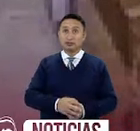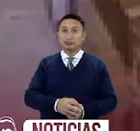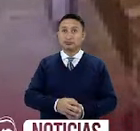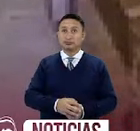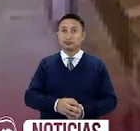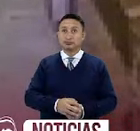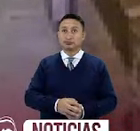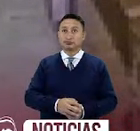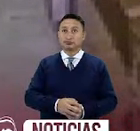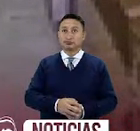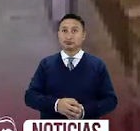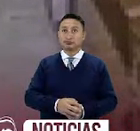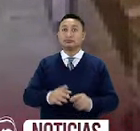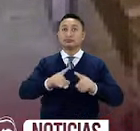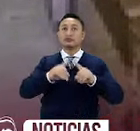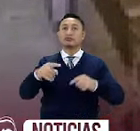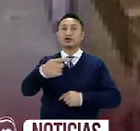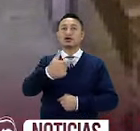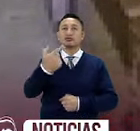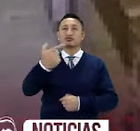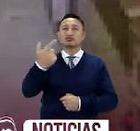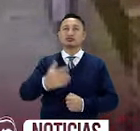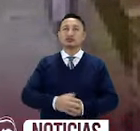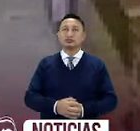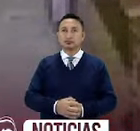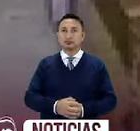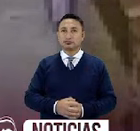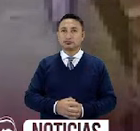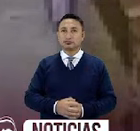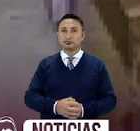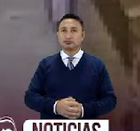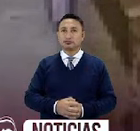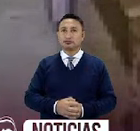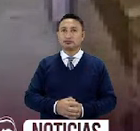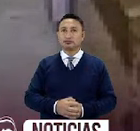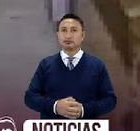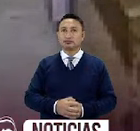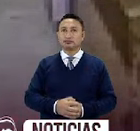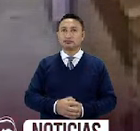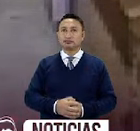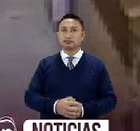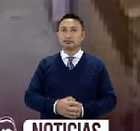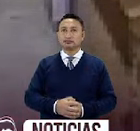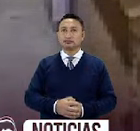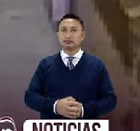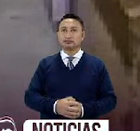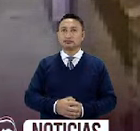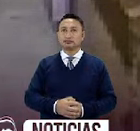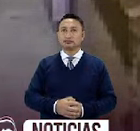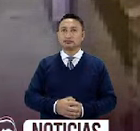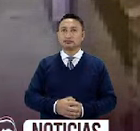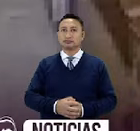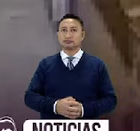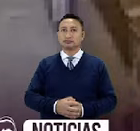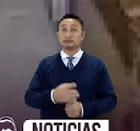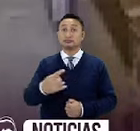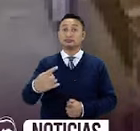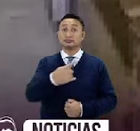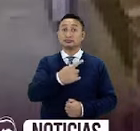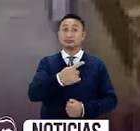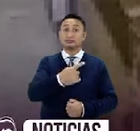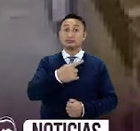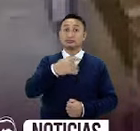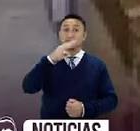varios impactos que les propinaron. Y es que a quienes les quisieron robar eran policías de inteligencia que